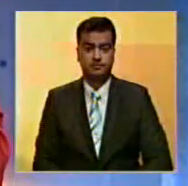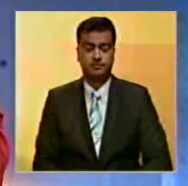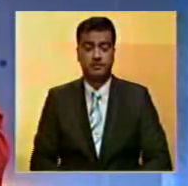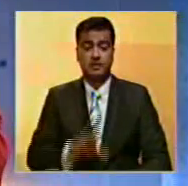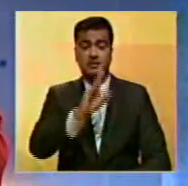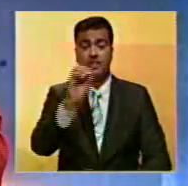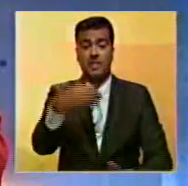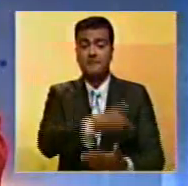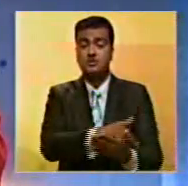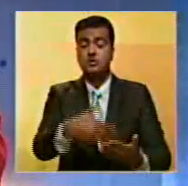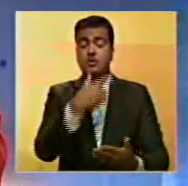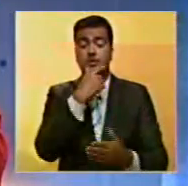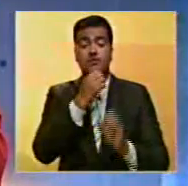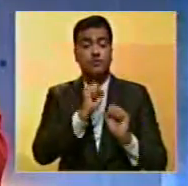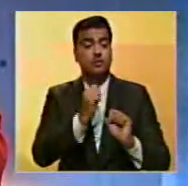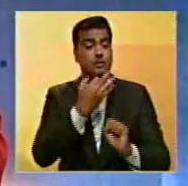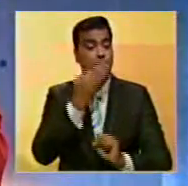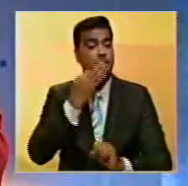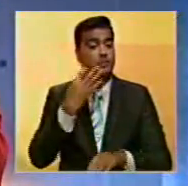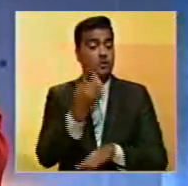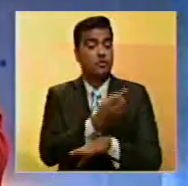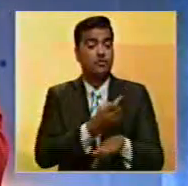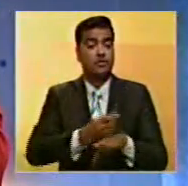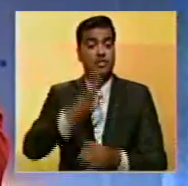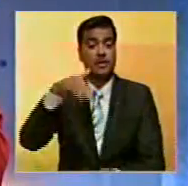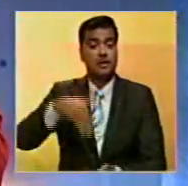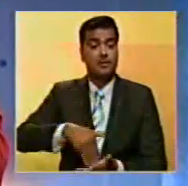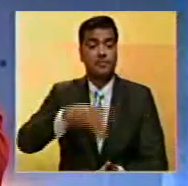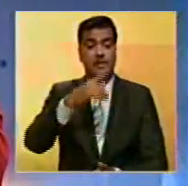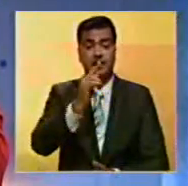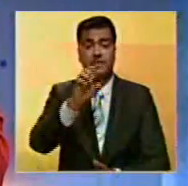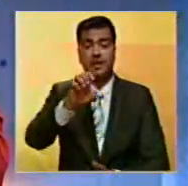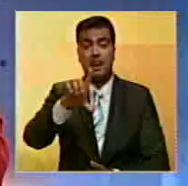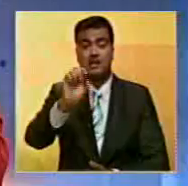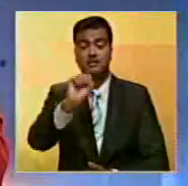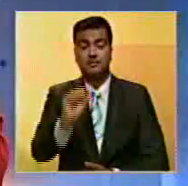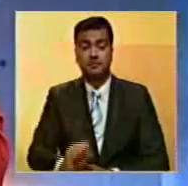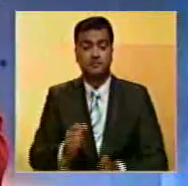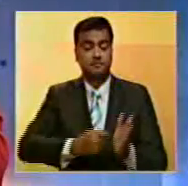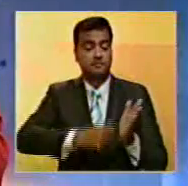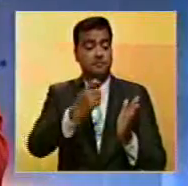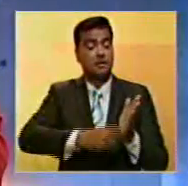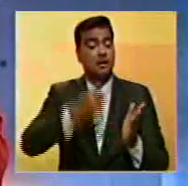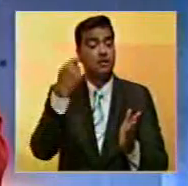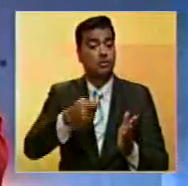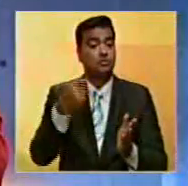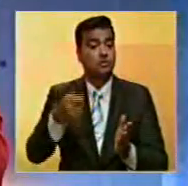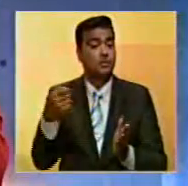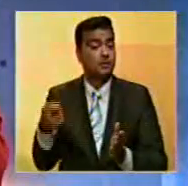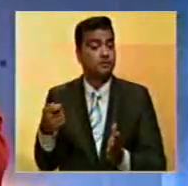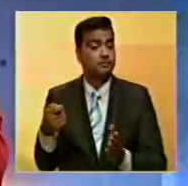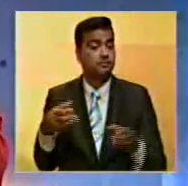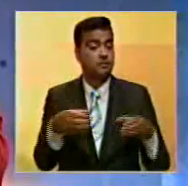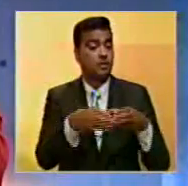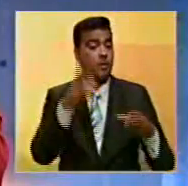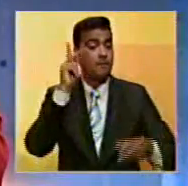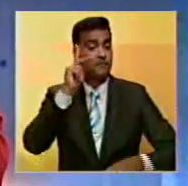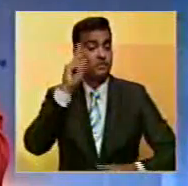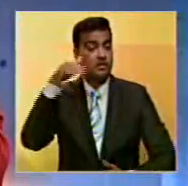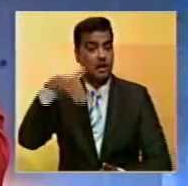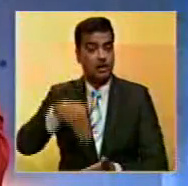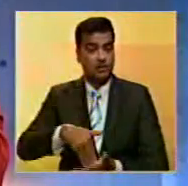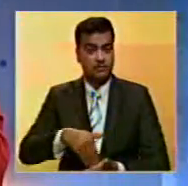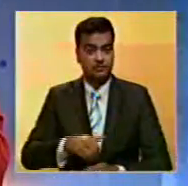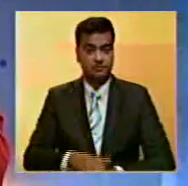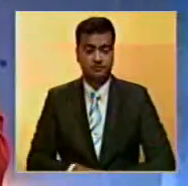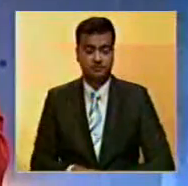70 millones de bolívares fueron aprobados por el gobernador de Aragua, Tarek El Aissami, para la cancelación de intereses adeudados al gremio de profesores aragüeños